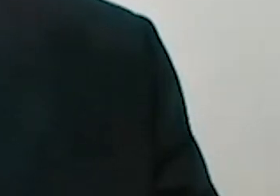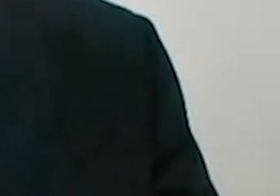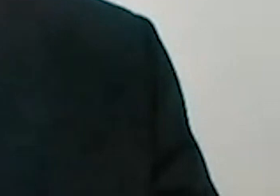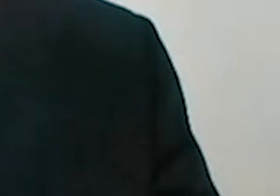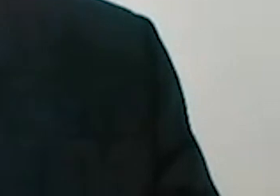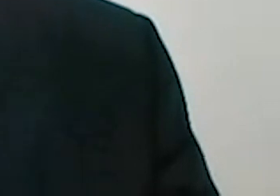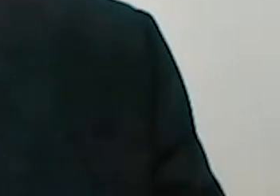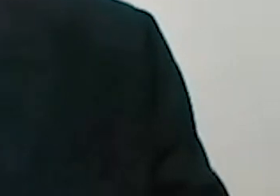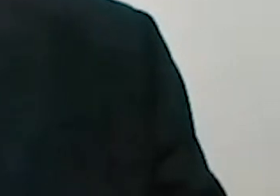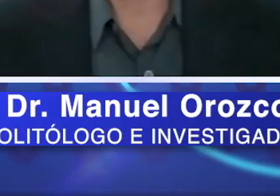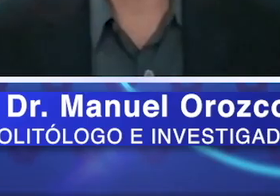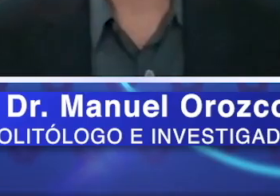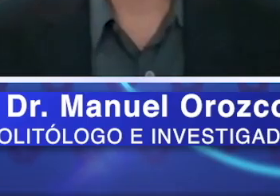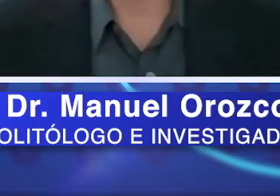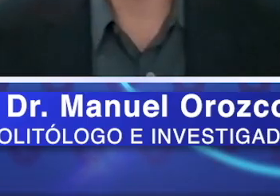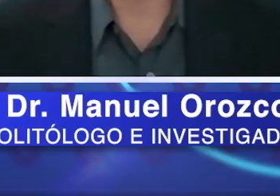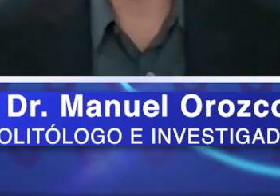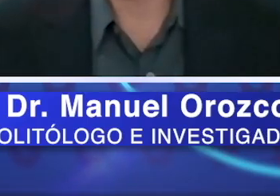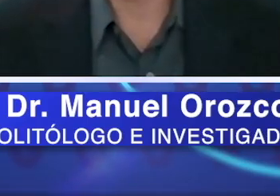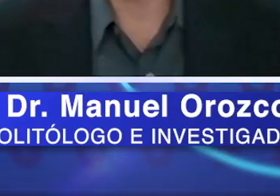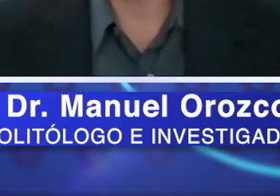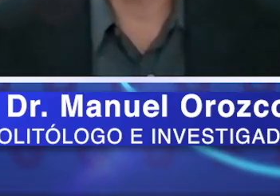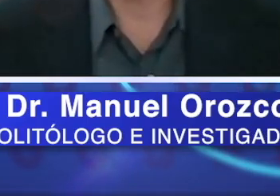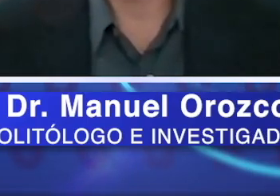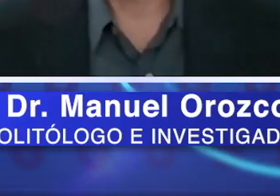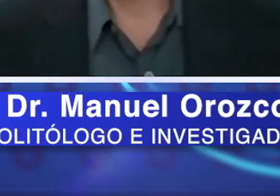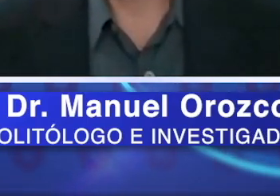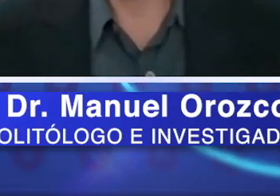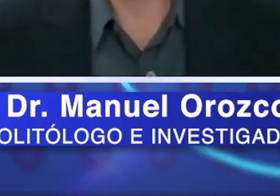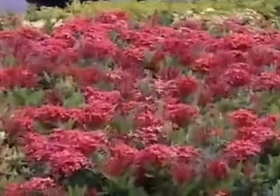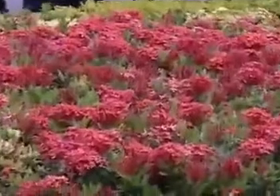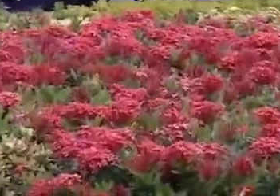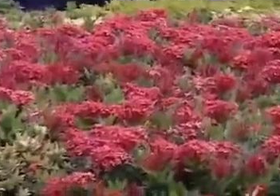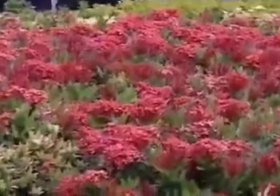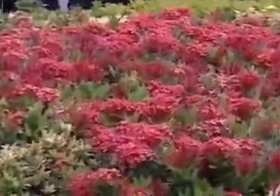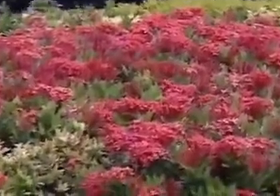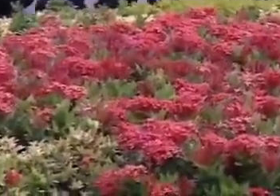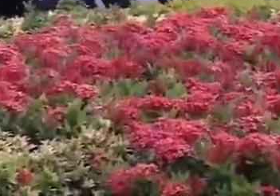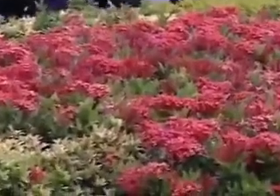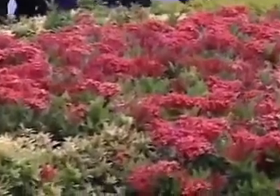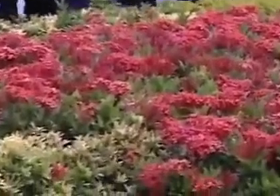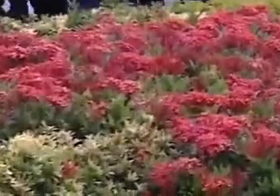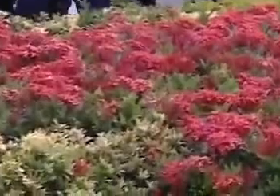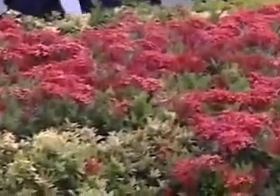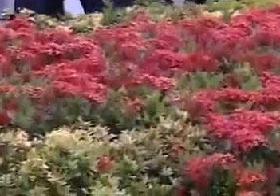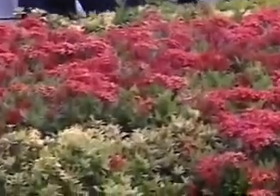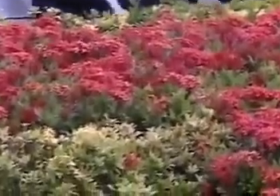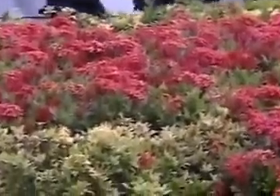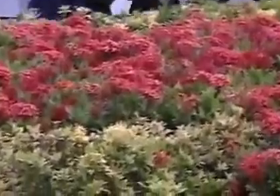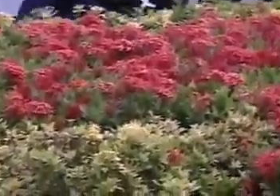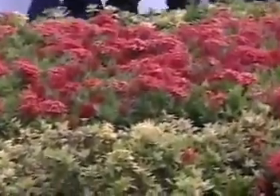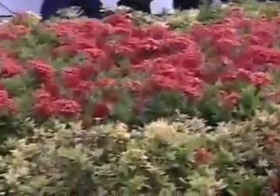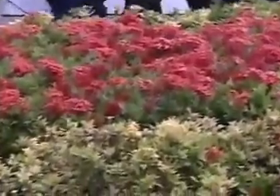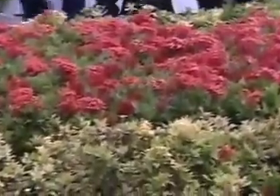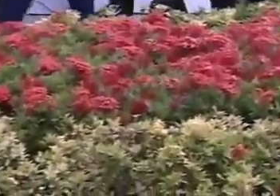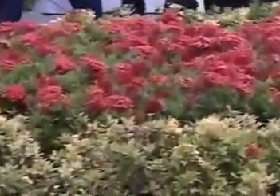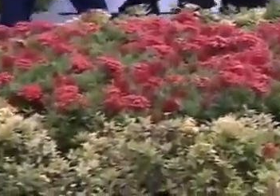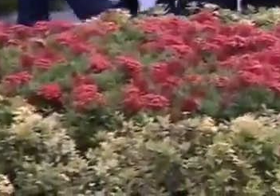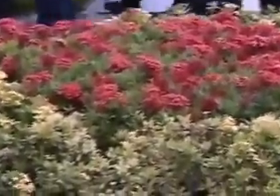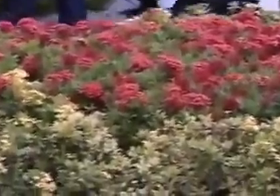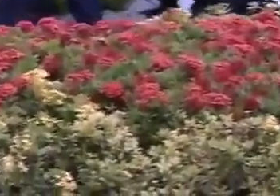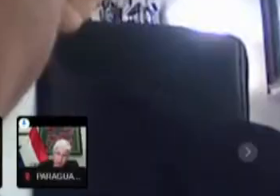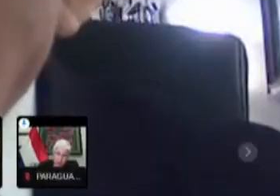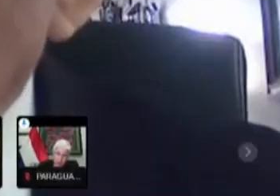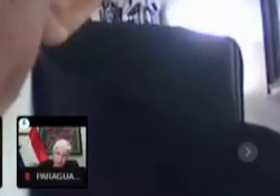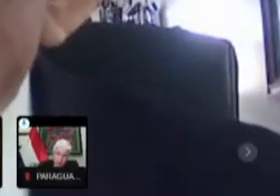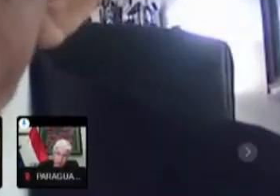manuel orozco aseguró en el programa esta noche que el gobierno ha asumido el riesgo de prescindir de la comunidad internacional al